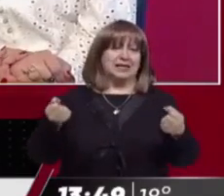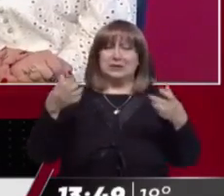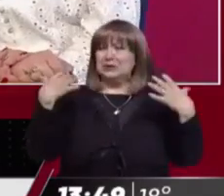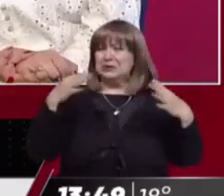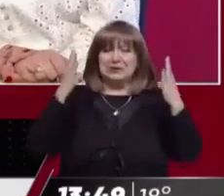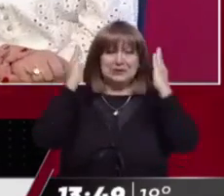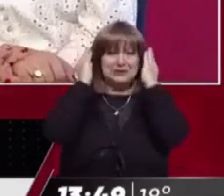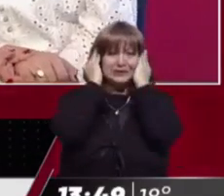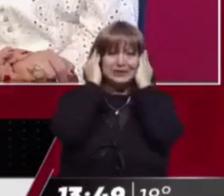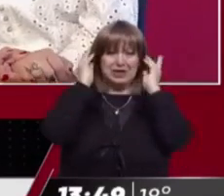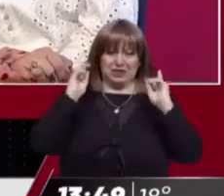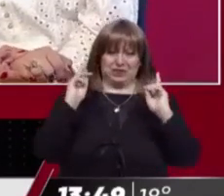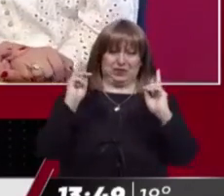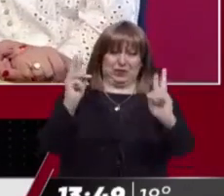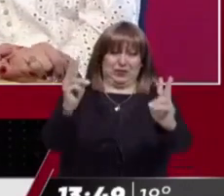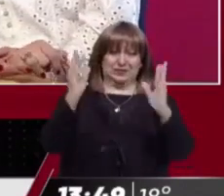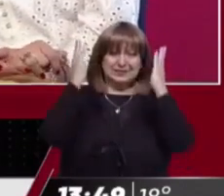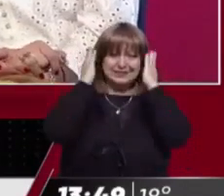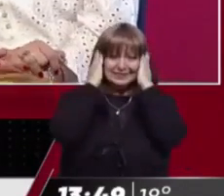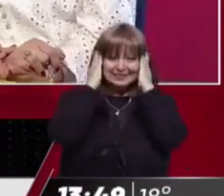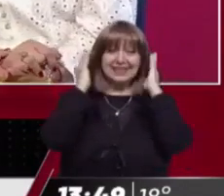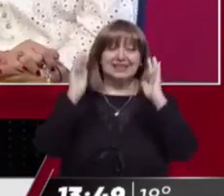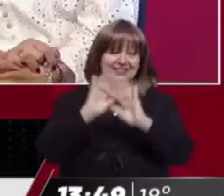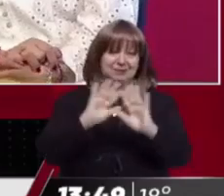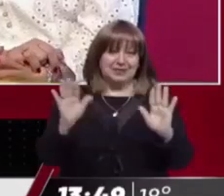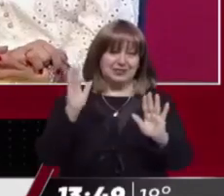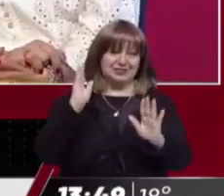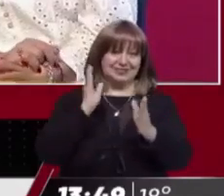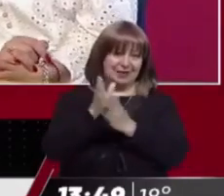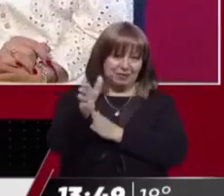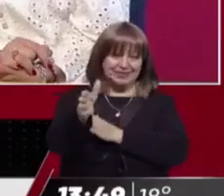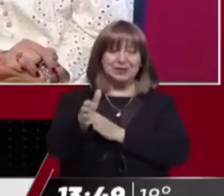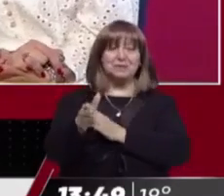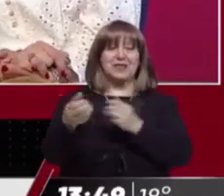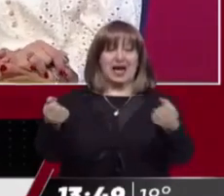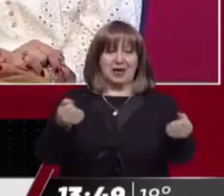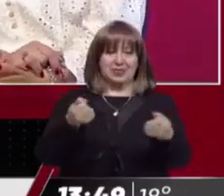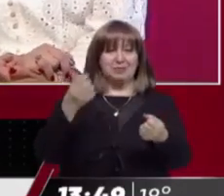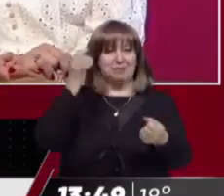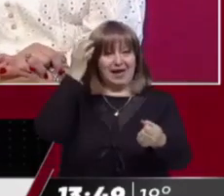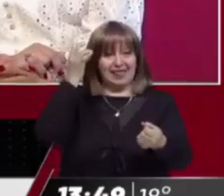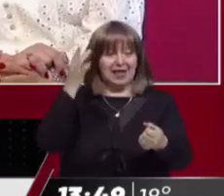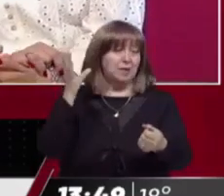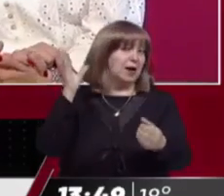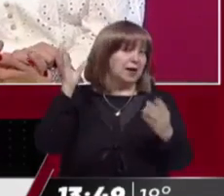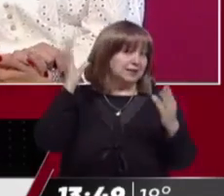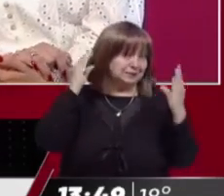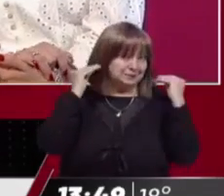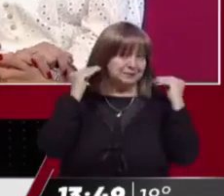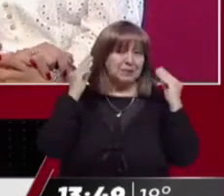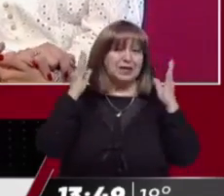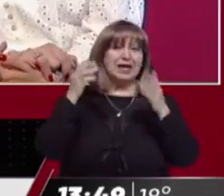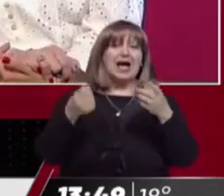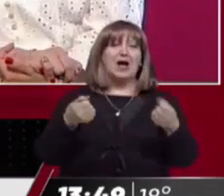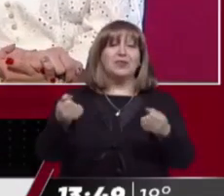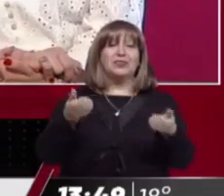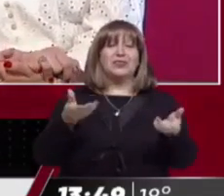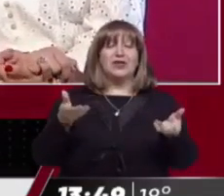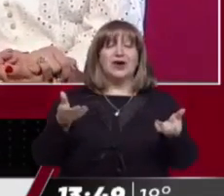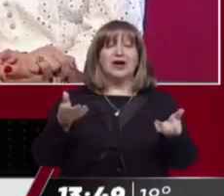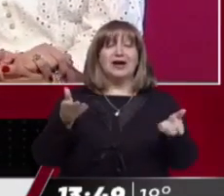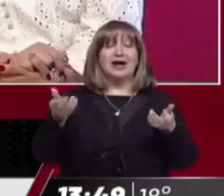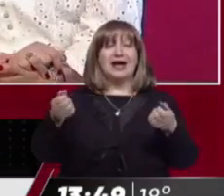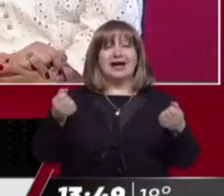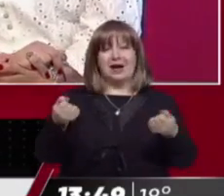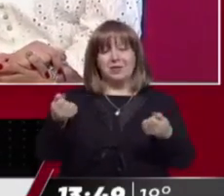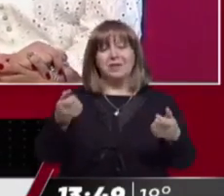diciendo. Es televisión en vivo. Más allá de esas... Es televisión en vivo, son esas eventualidades. Por lo menos no fue el de bomberos, ¿no? Claro.